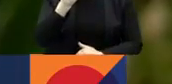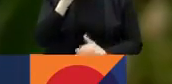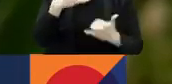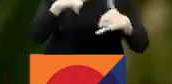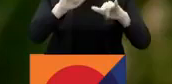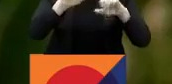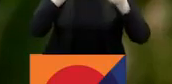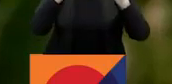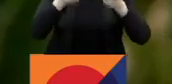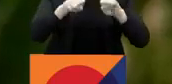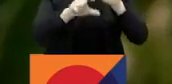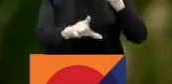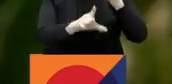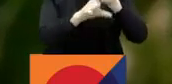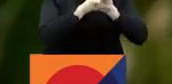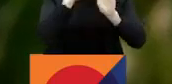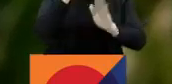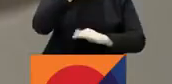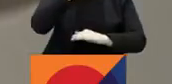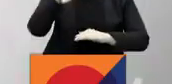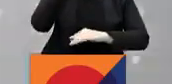víctima emblemática de cáncer de pulmón.